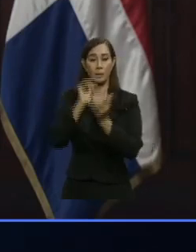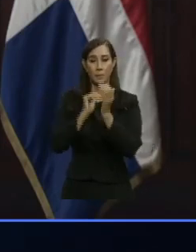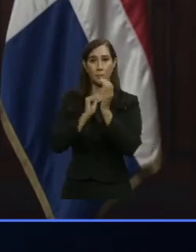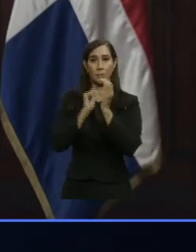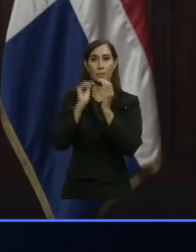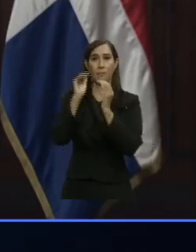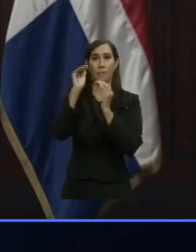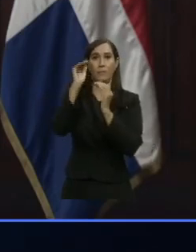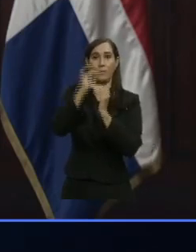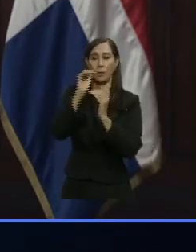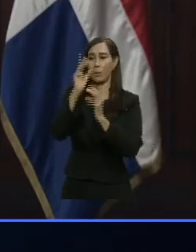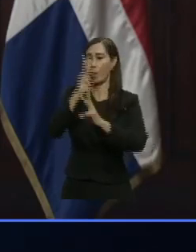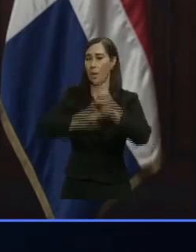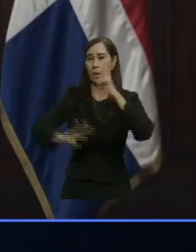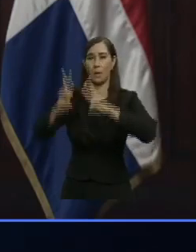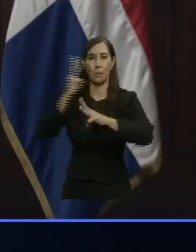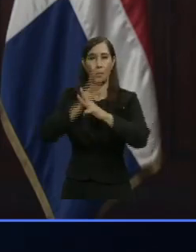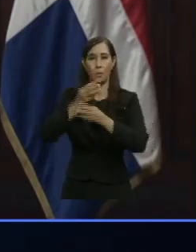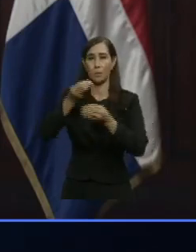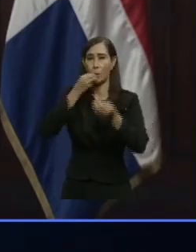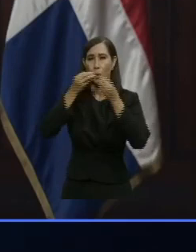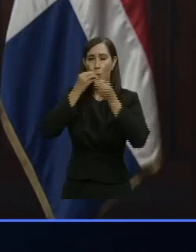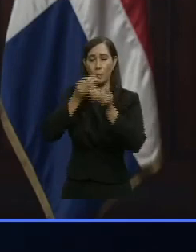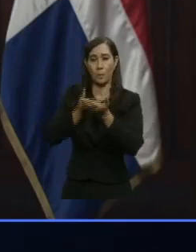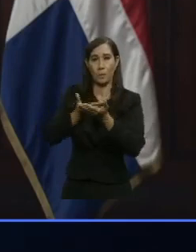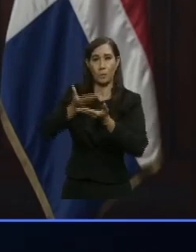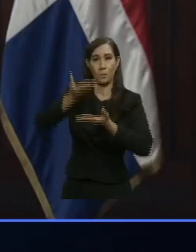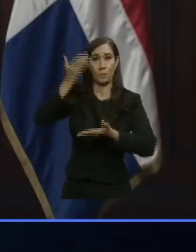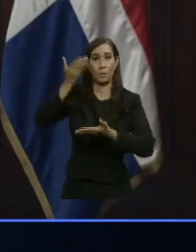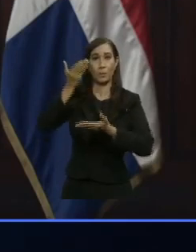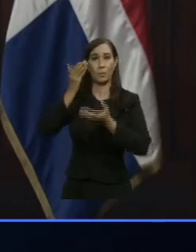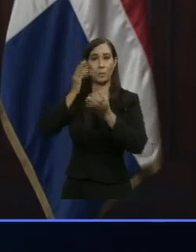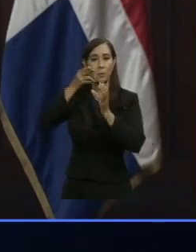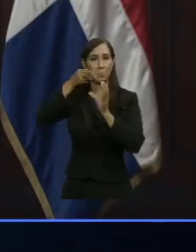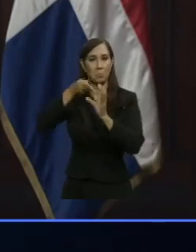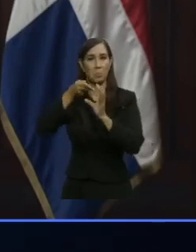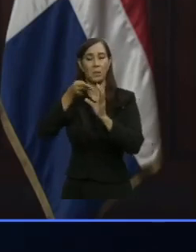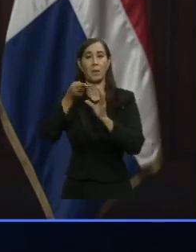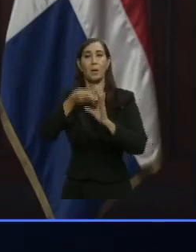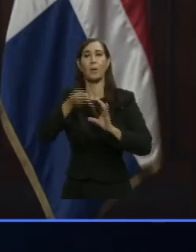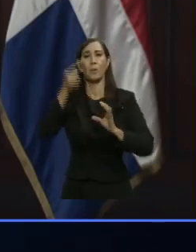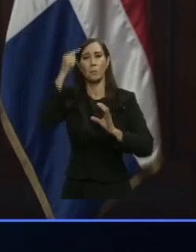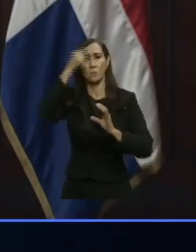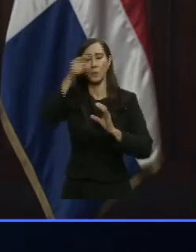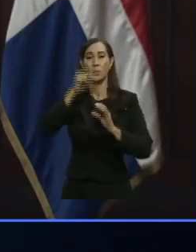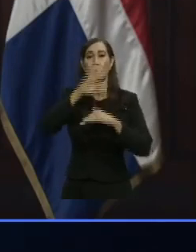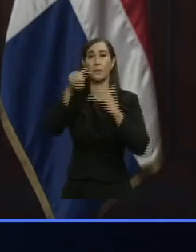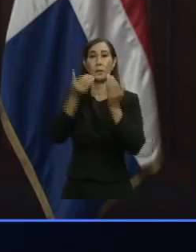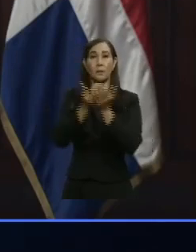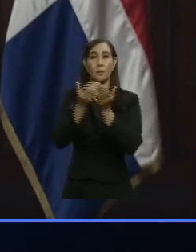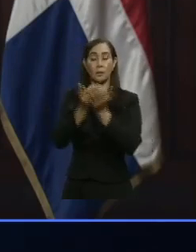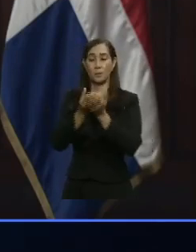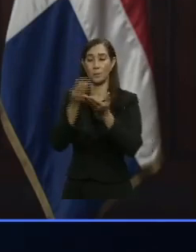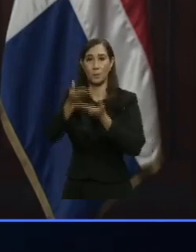porque independientemente de lo que yo pueda hacer estamos en un mundo interconectado interrelacionados